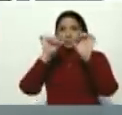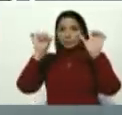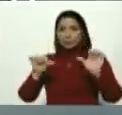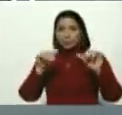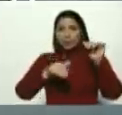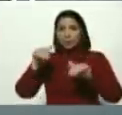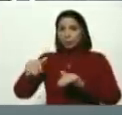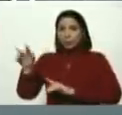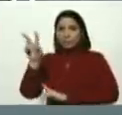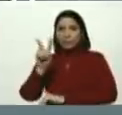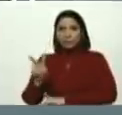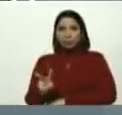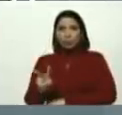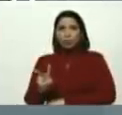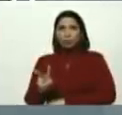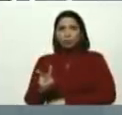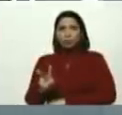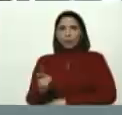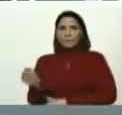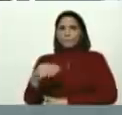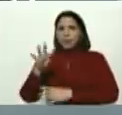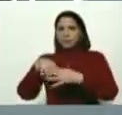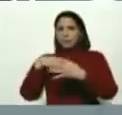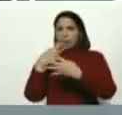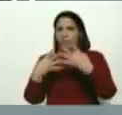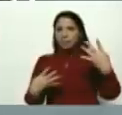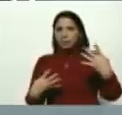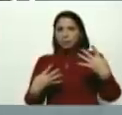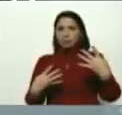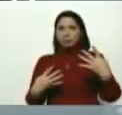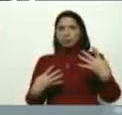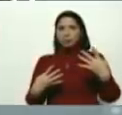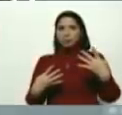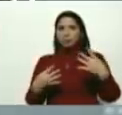electoral venezolano, el más transparente y auditado del mundo.